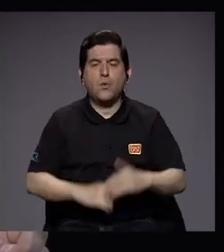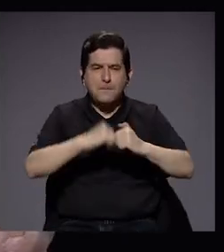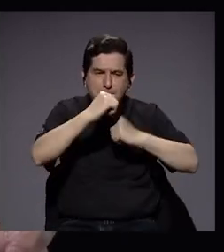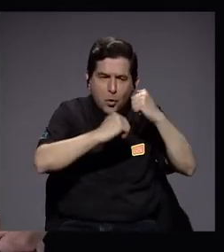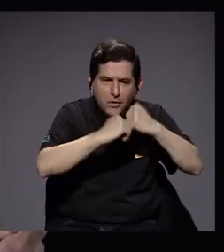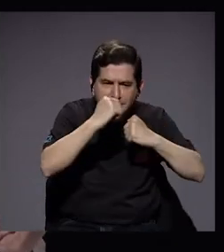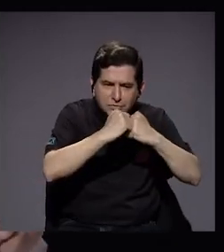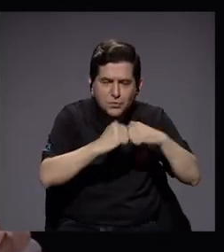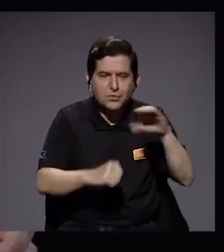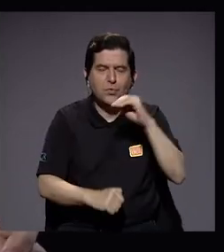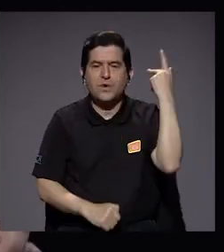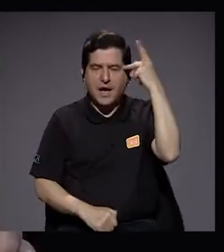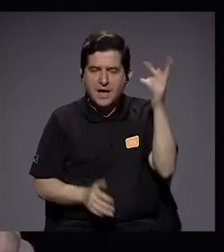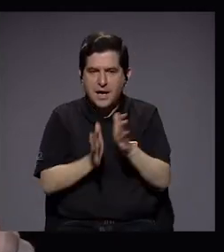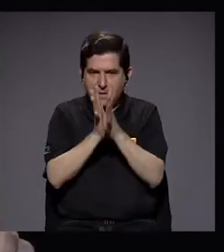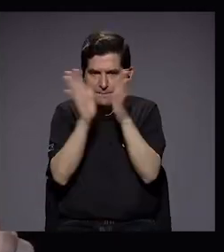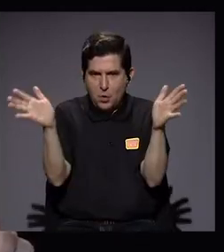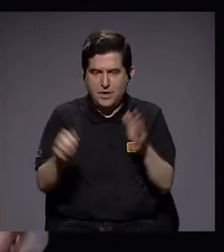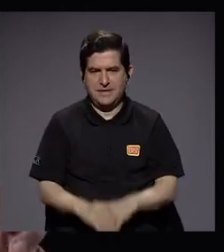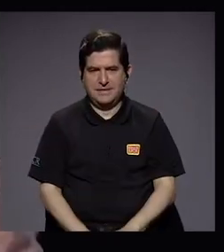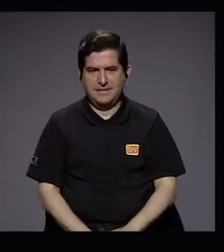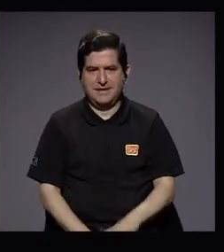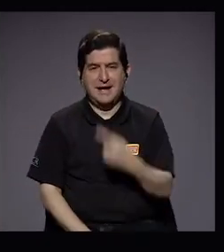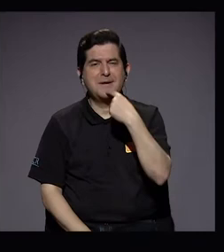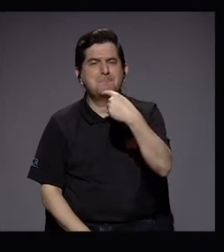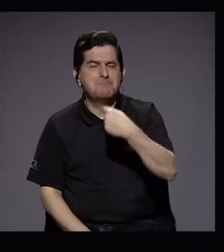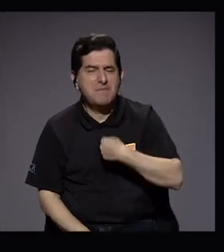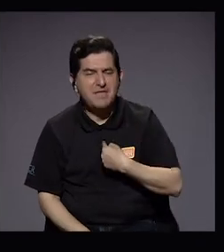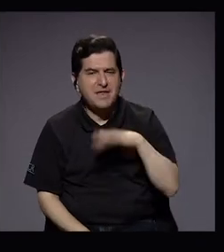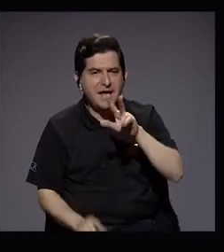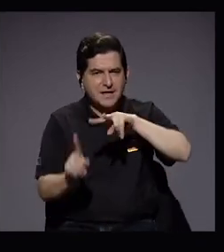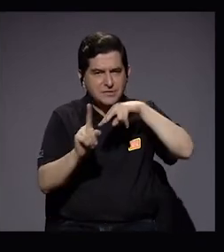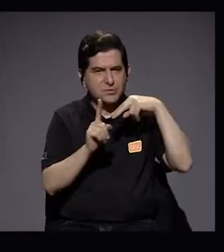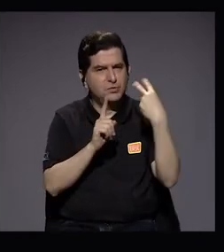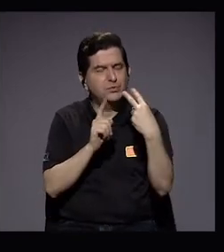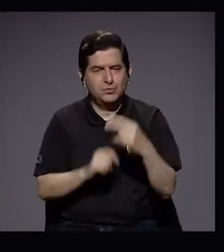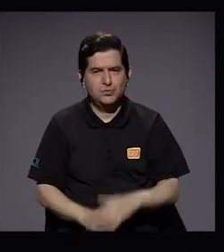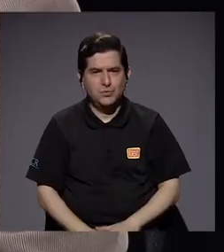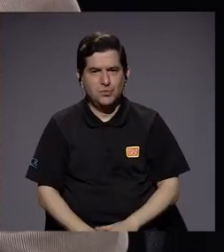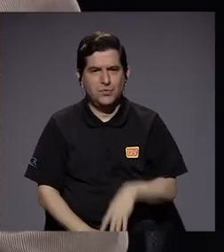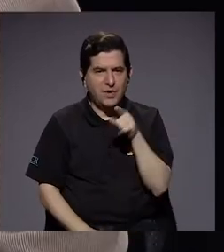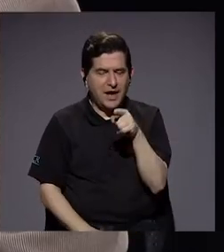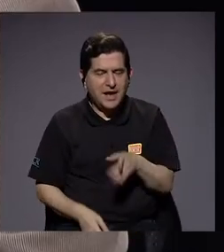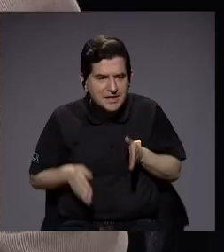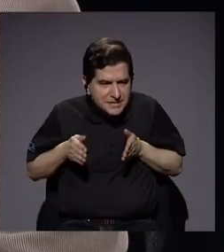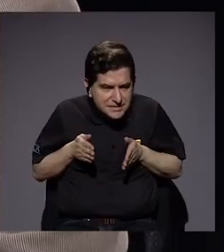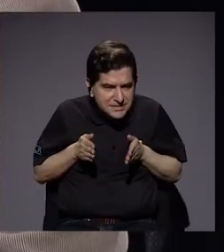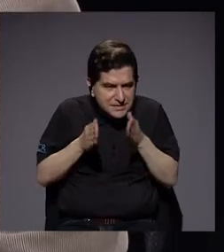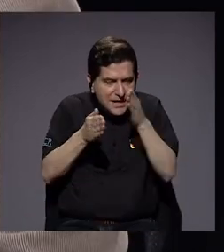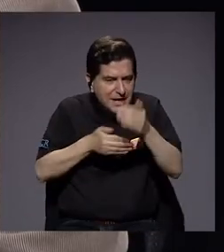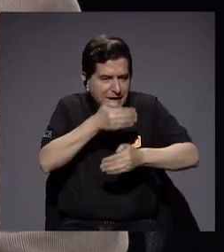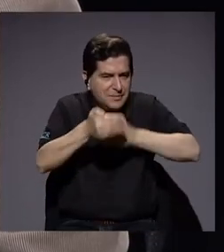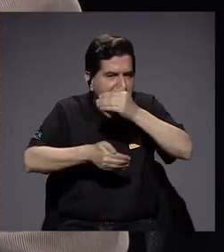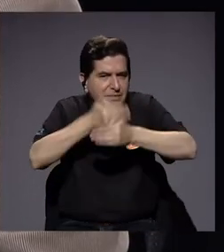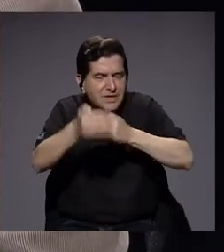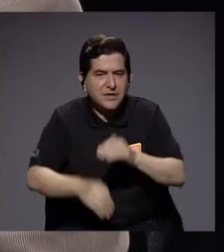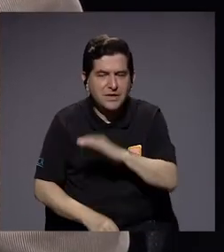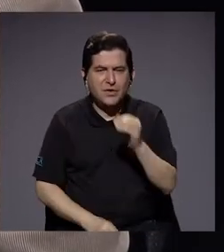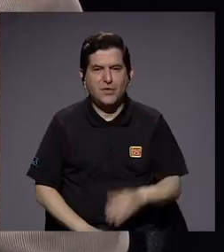mencionó y pasa también por política pública. ¿Me puede dar su punto de vista sobre cuál es esa hoja de ruta y qué